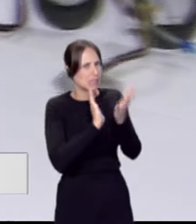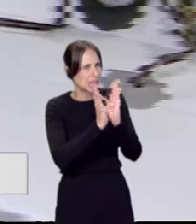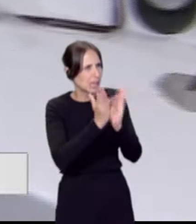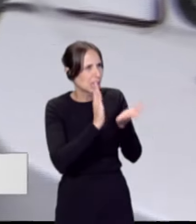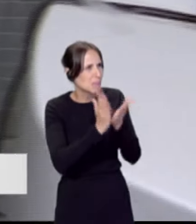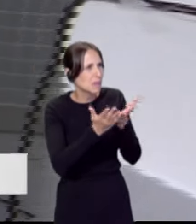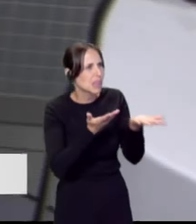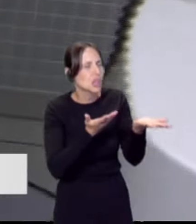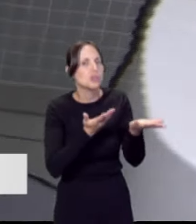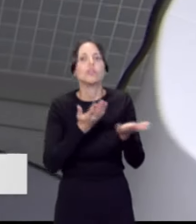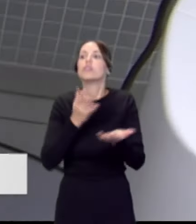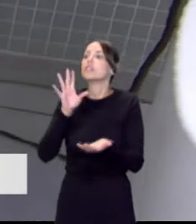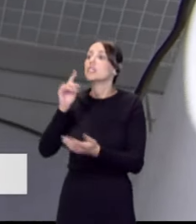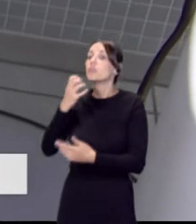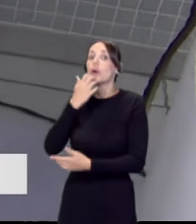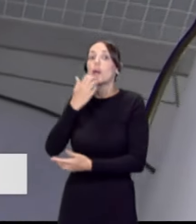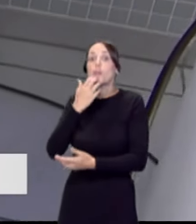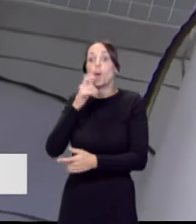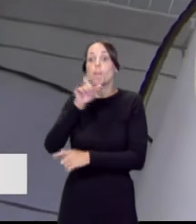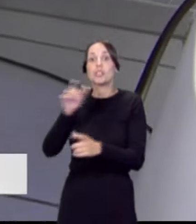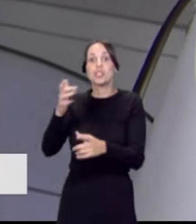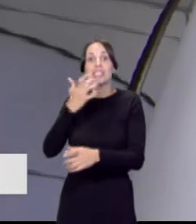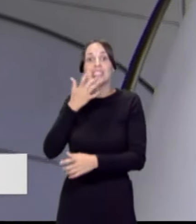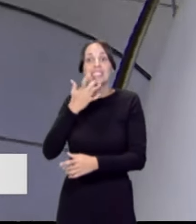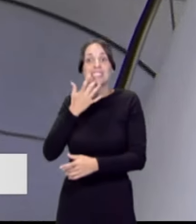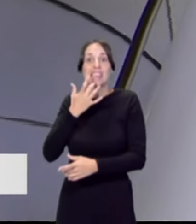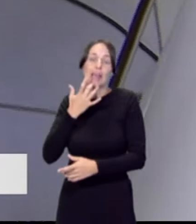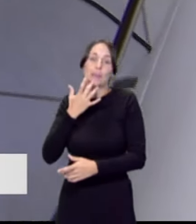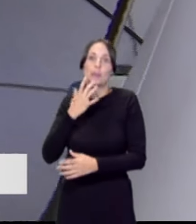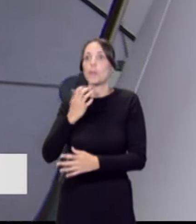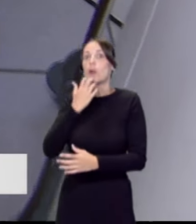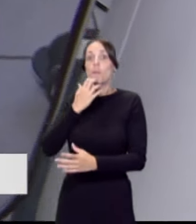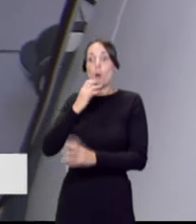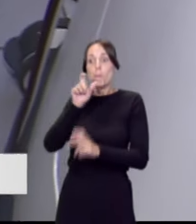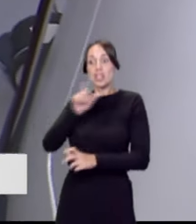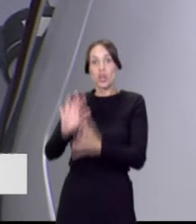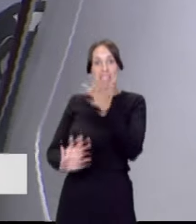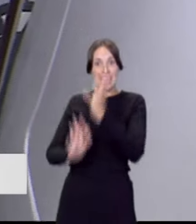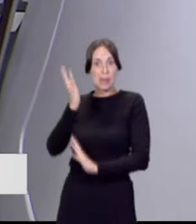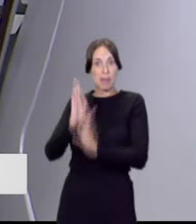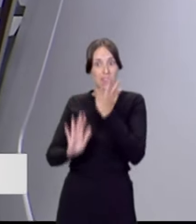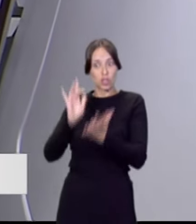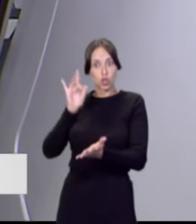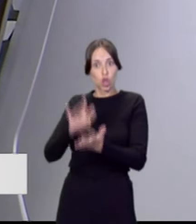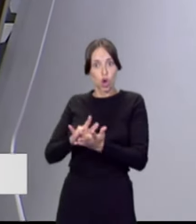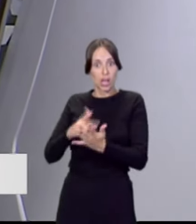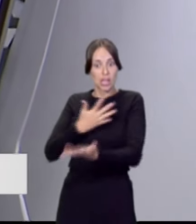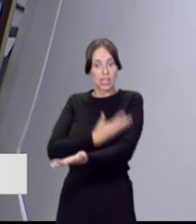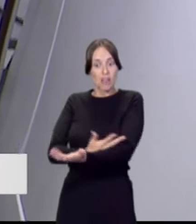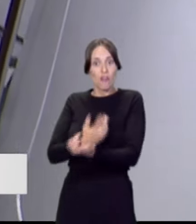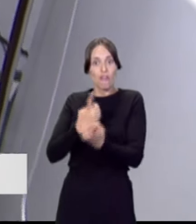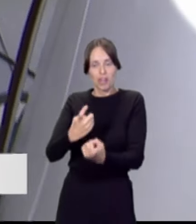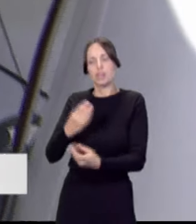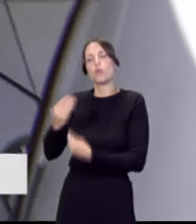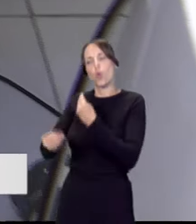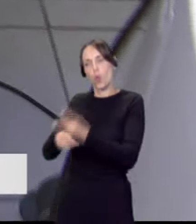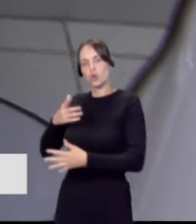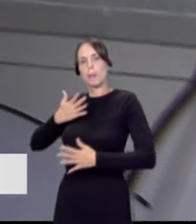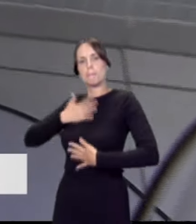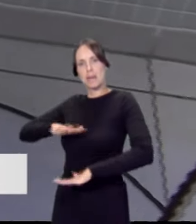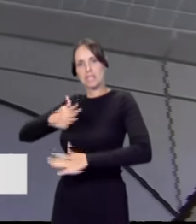sí, sobre todo gente que ha perdido mucho volumen de líquido, como los quemados, se suele utilizar. ¿Y por qué se hace esta campaña